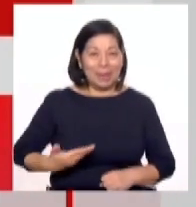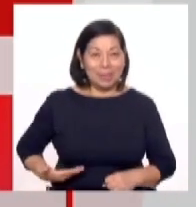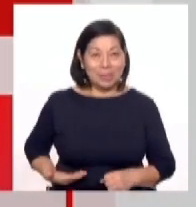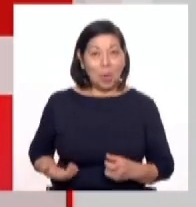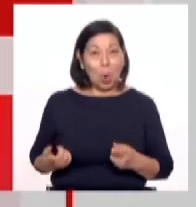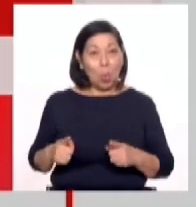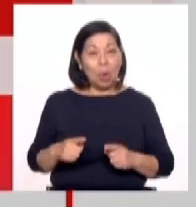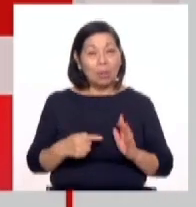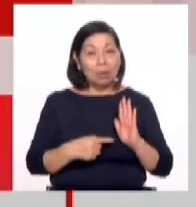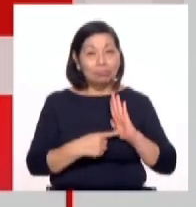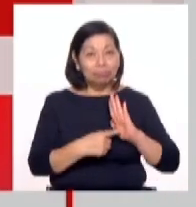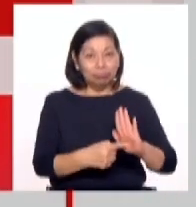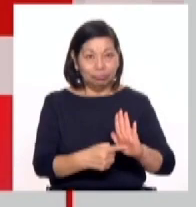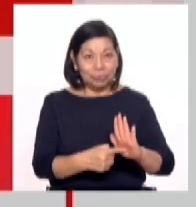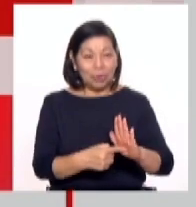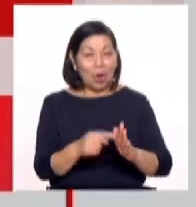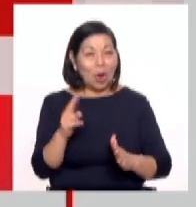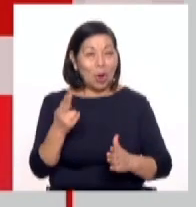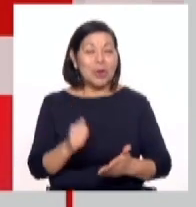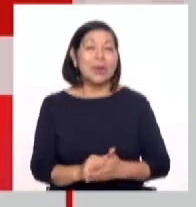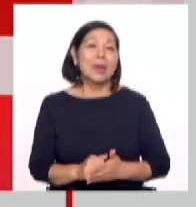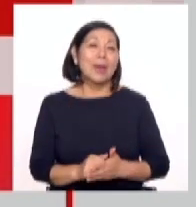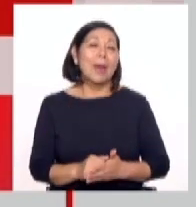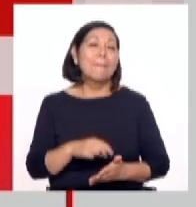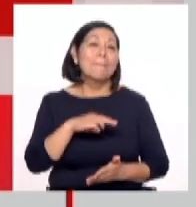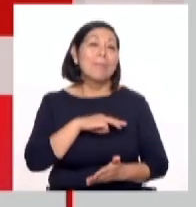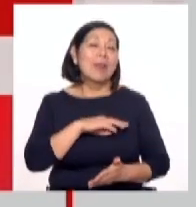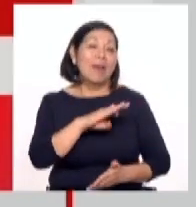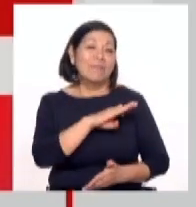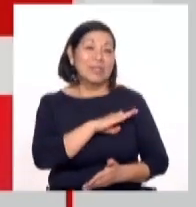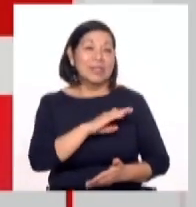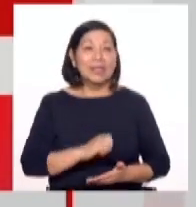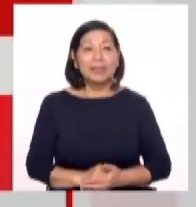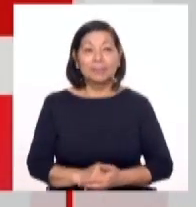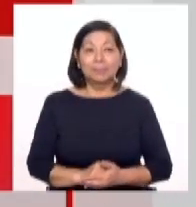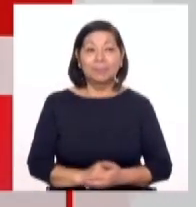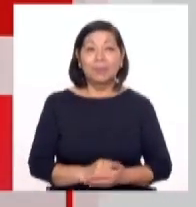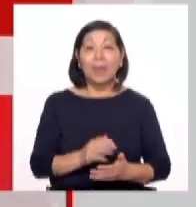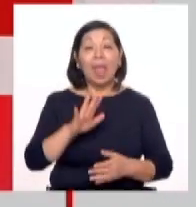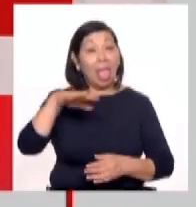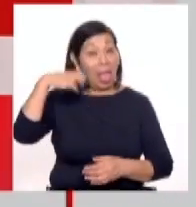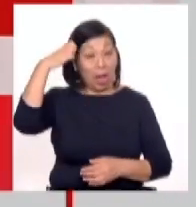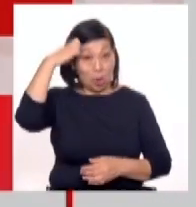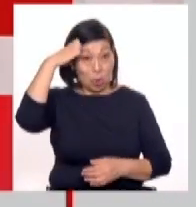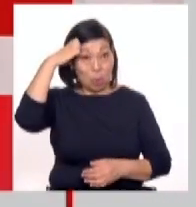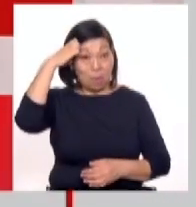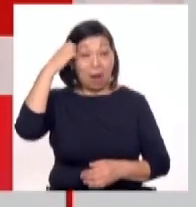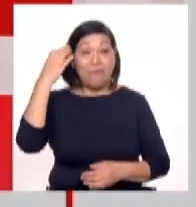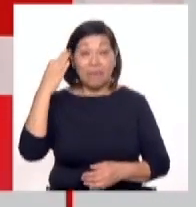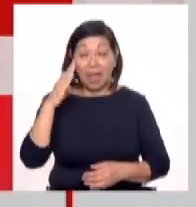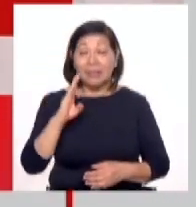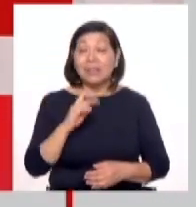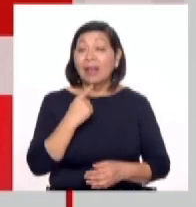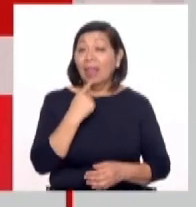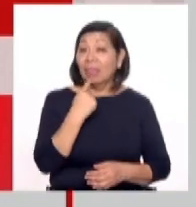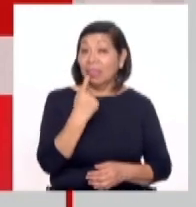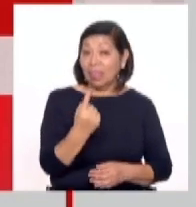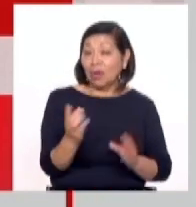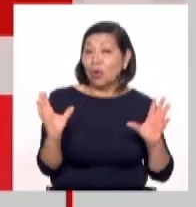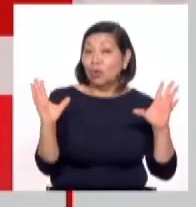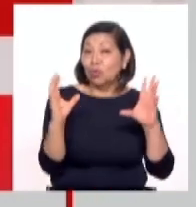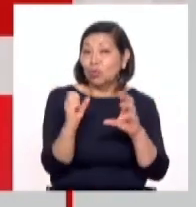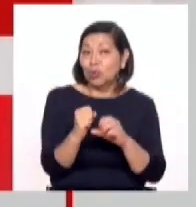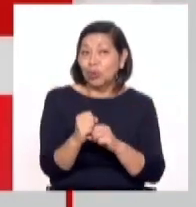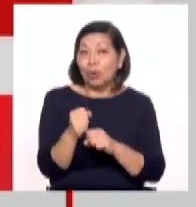cuando se hizo público el escándalo de corrupción en el Ministerio Público en Europa France 24 lo resume